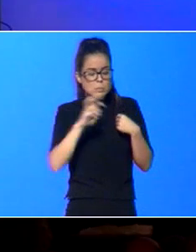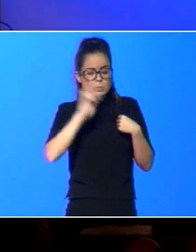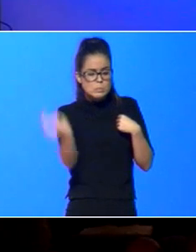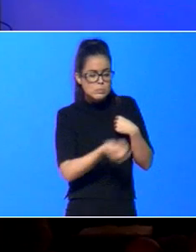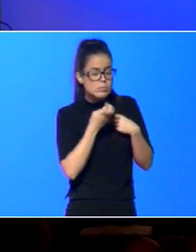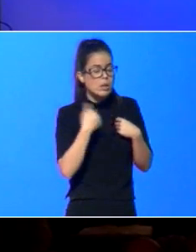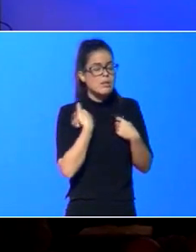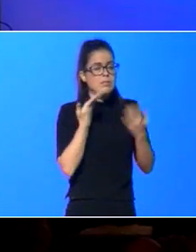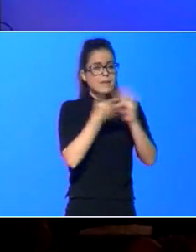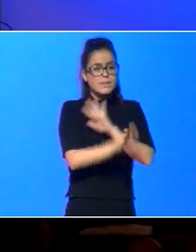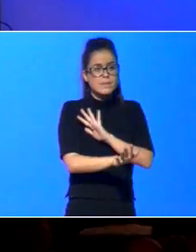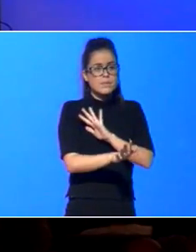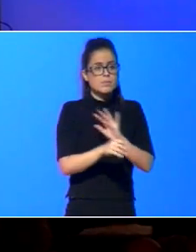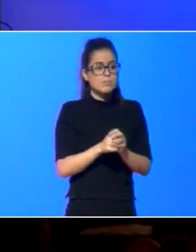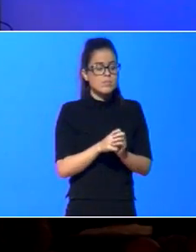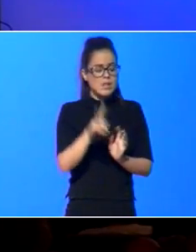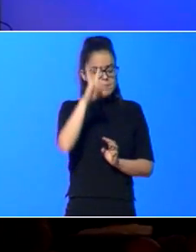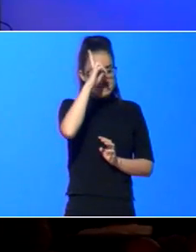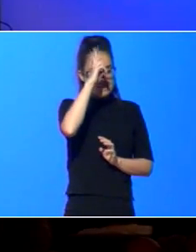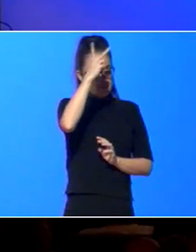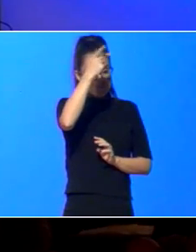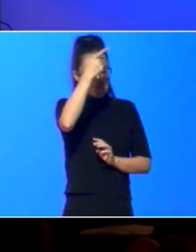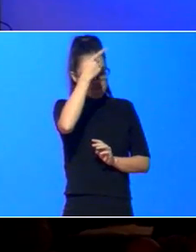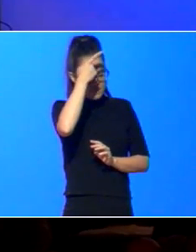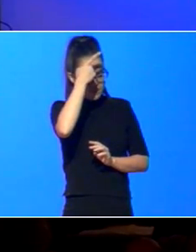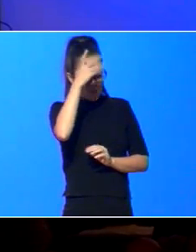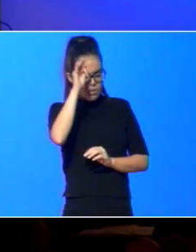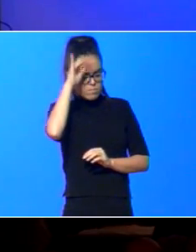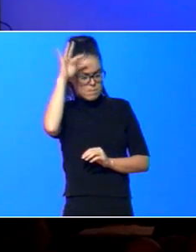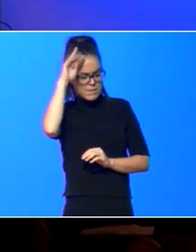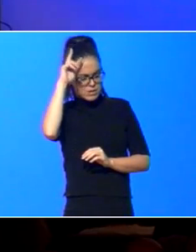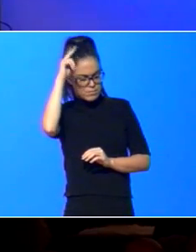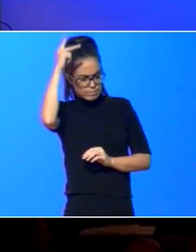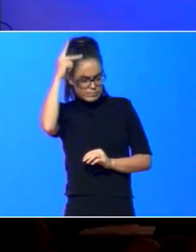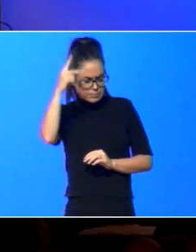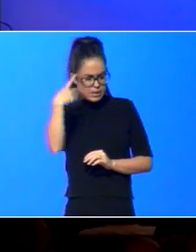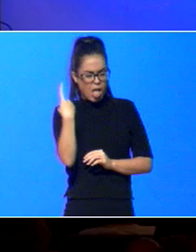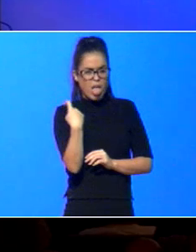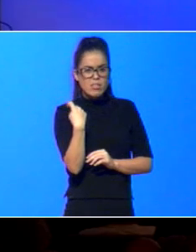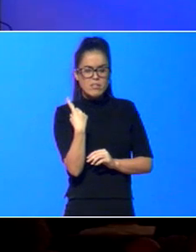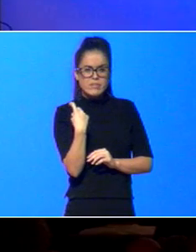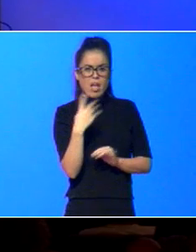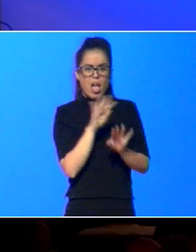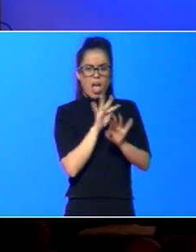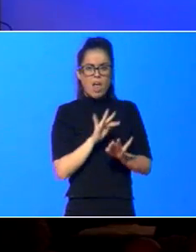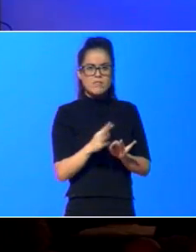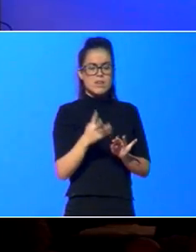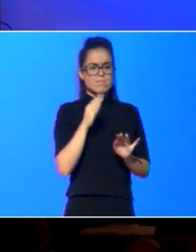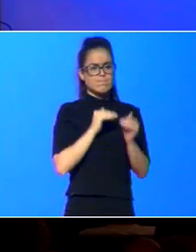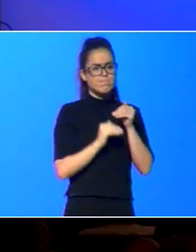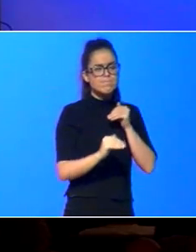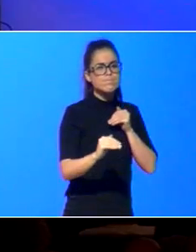nire ustez etxipen aldaketa horrek edo filosofi aldaketa horrek egiten gaitu beste modu batera ikustia